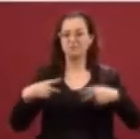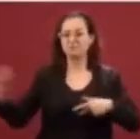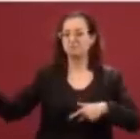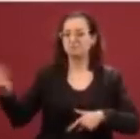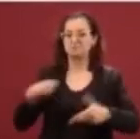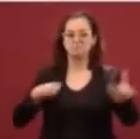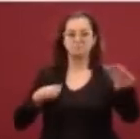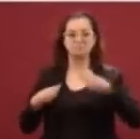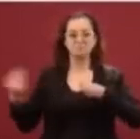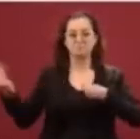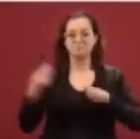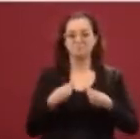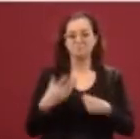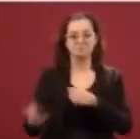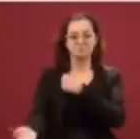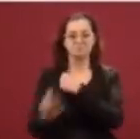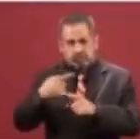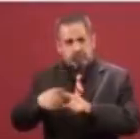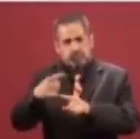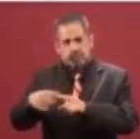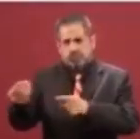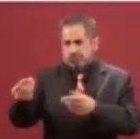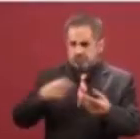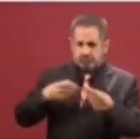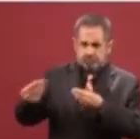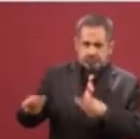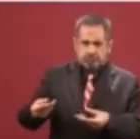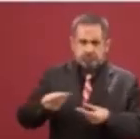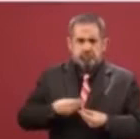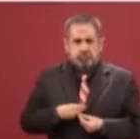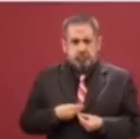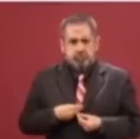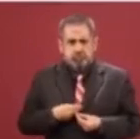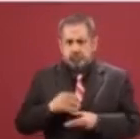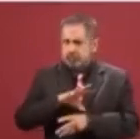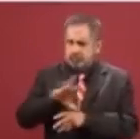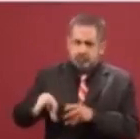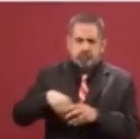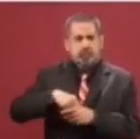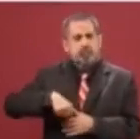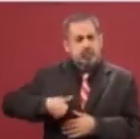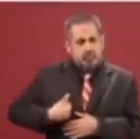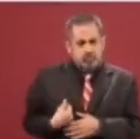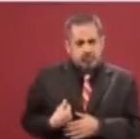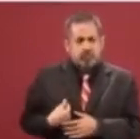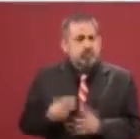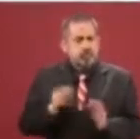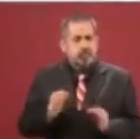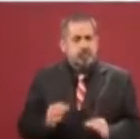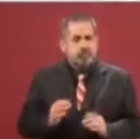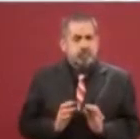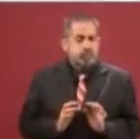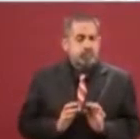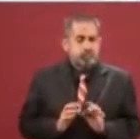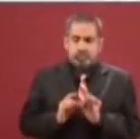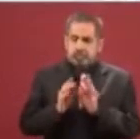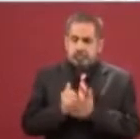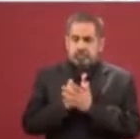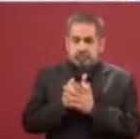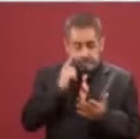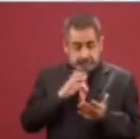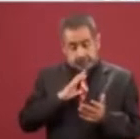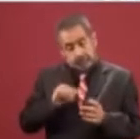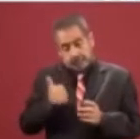Entonces, son mi guardaespaldas. Y todo lo guardo porque pues no está de más. Miren, aquí hay